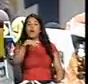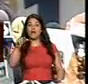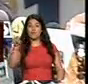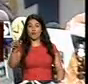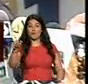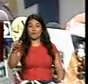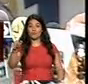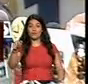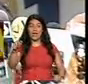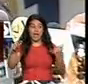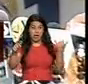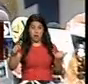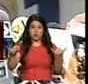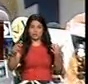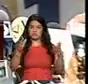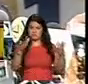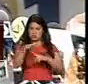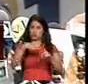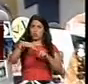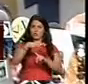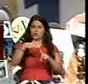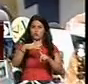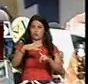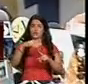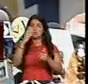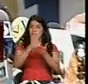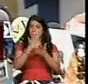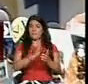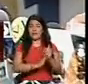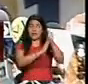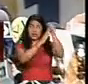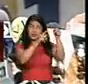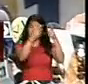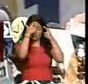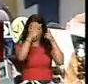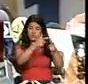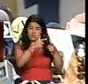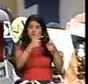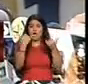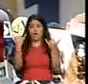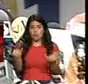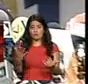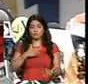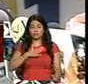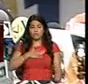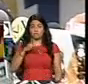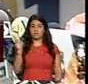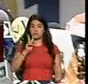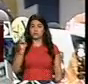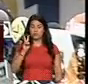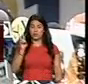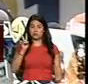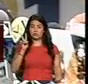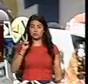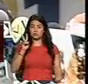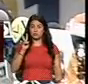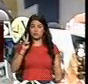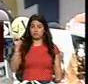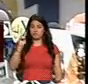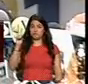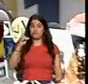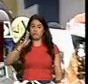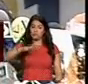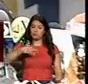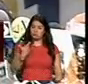condiciones que se han creado bajo la conducción del comandante Hugo Chávez despegar hacia un un país